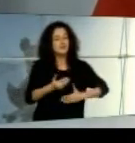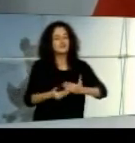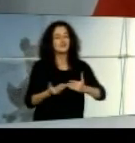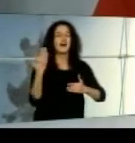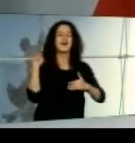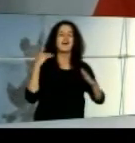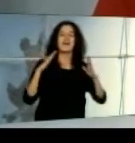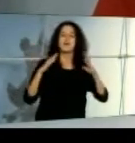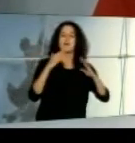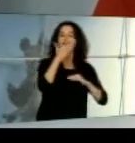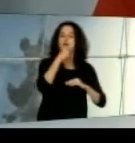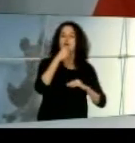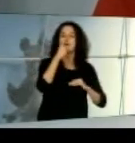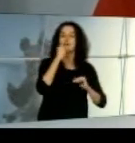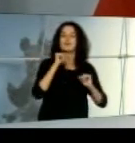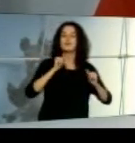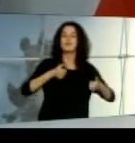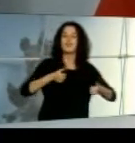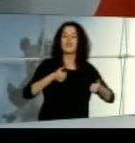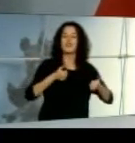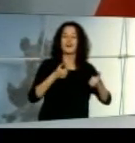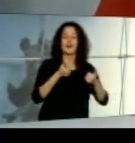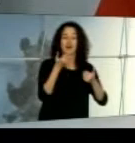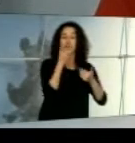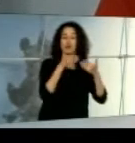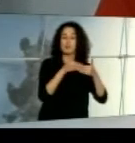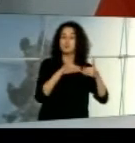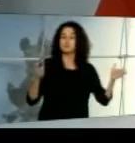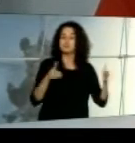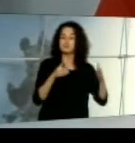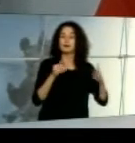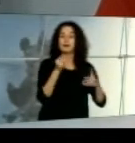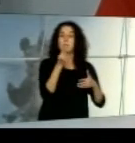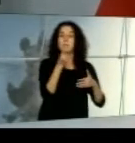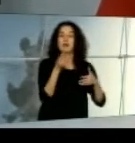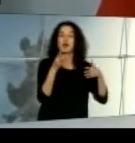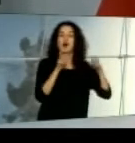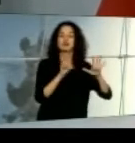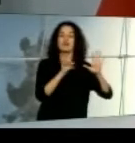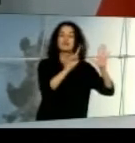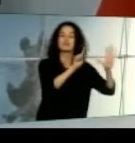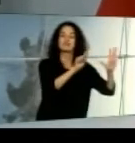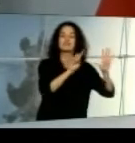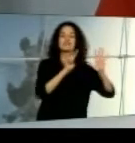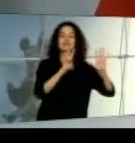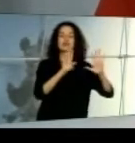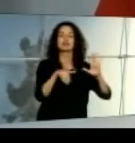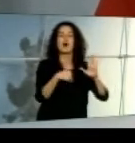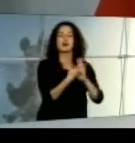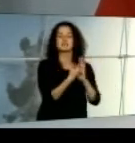que abarca desde que se hace la apertura en 1868 hasta